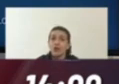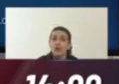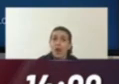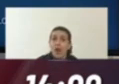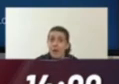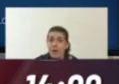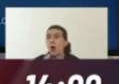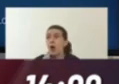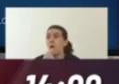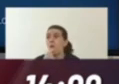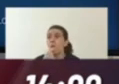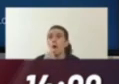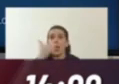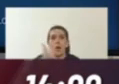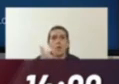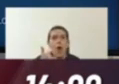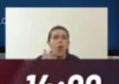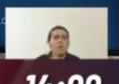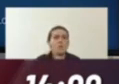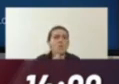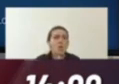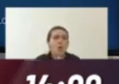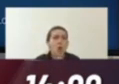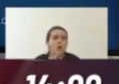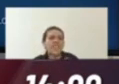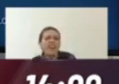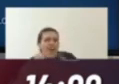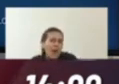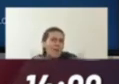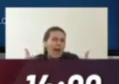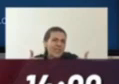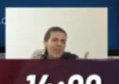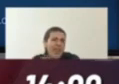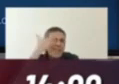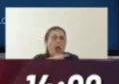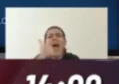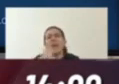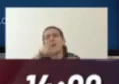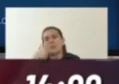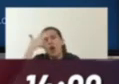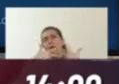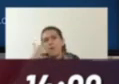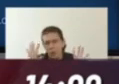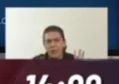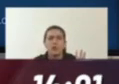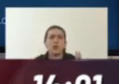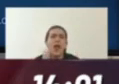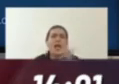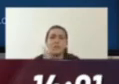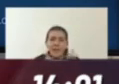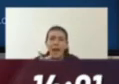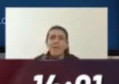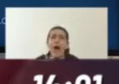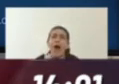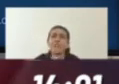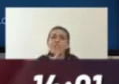Si uno mira la cantidad de casos, porque con este tema también hay mucha confusión, yo quiero explicarles a todos que nosotros vamos anunciando